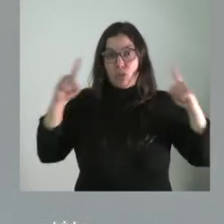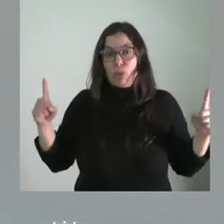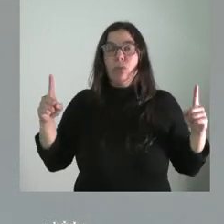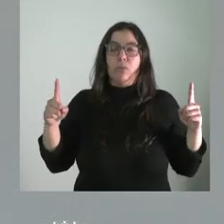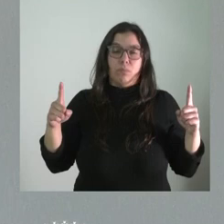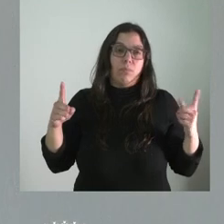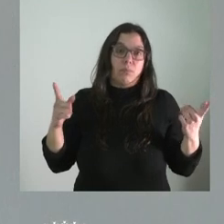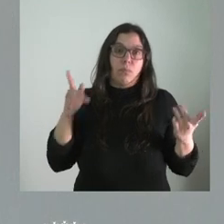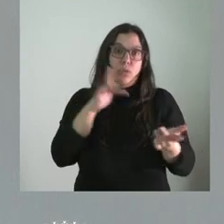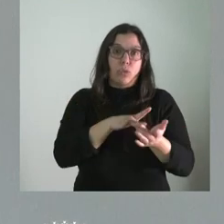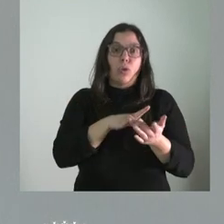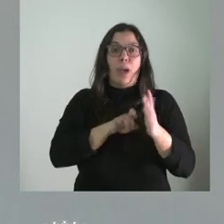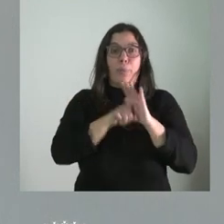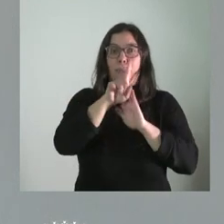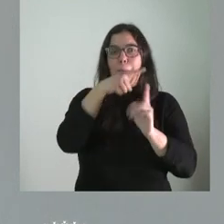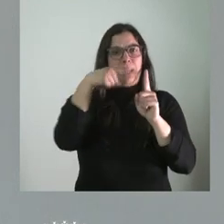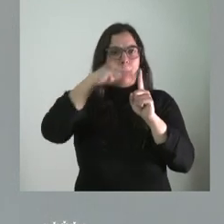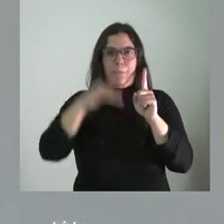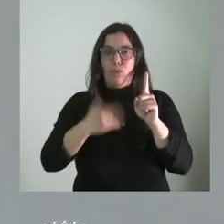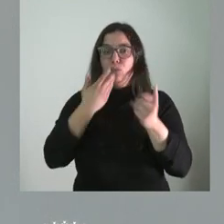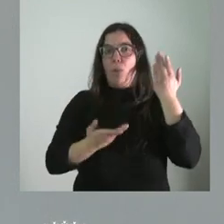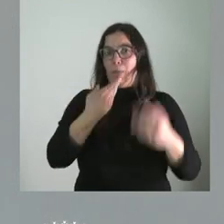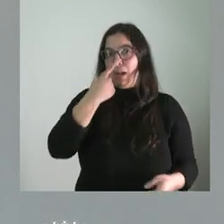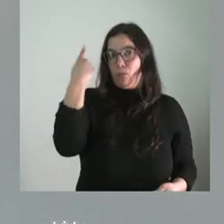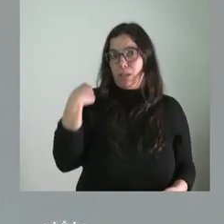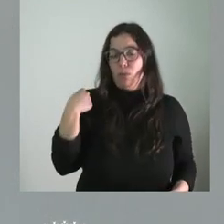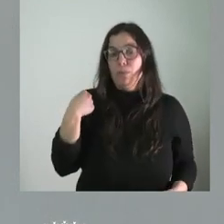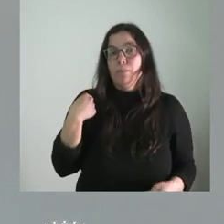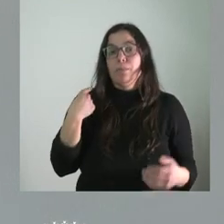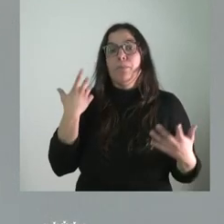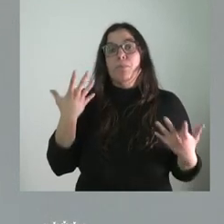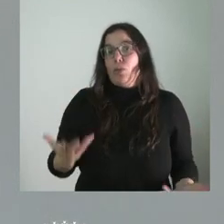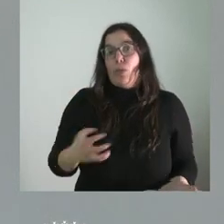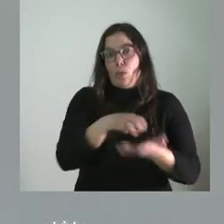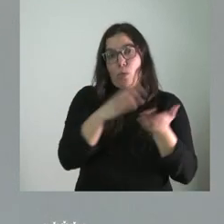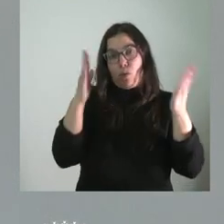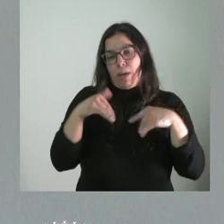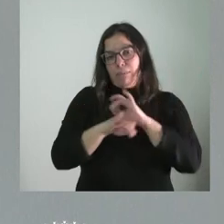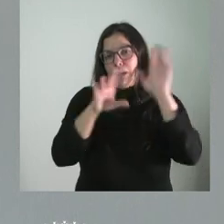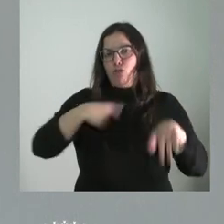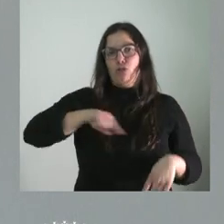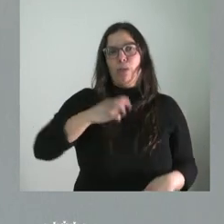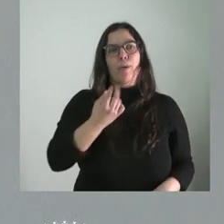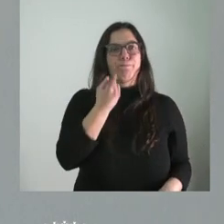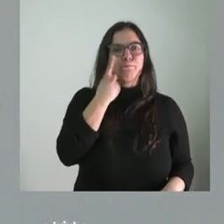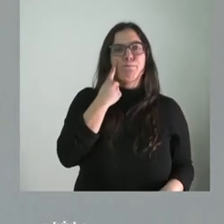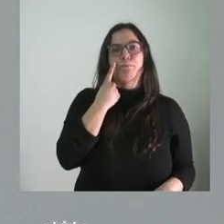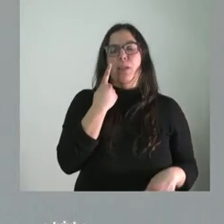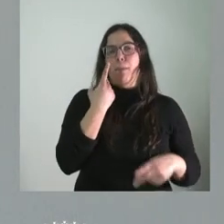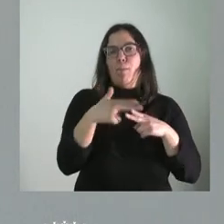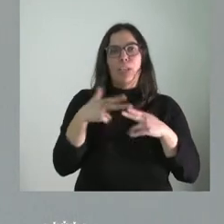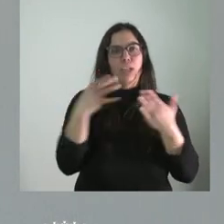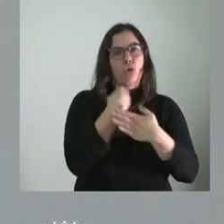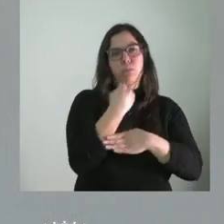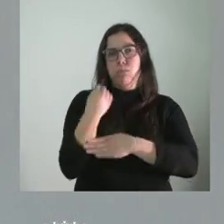con menos la mitad de crecimiento de lo que fue el año 22 lo cual sin lugar a dudas nos obliga a estar muy atentos y a reforzar todas nuestras políticas